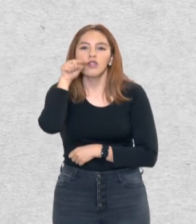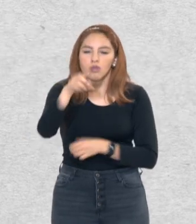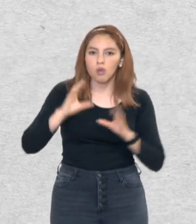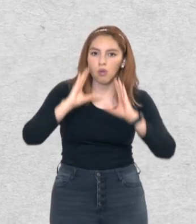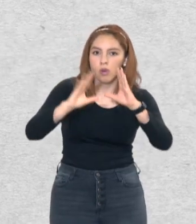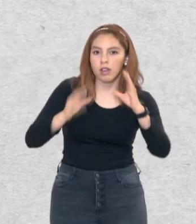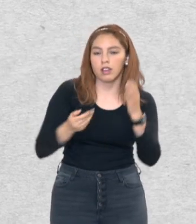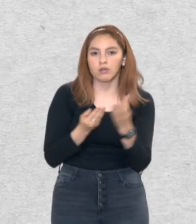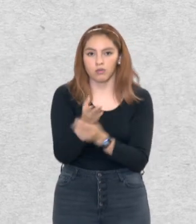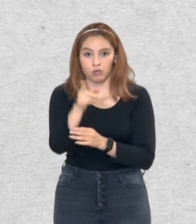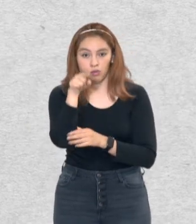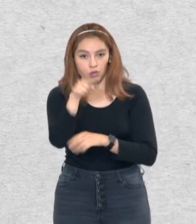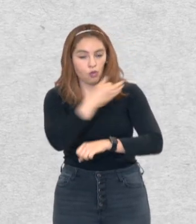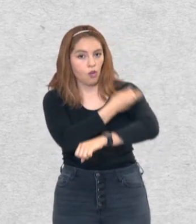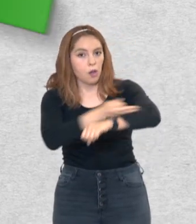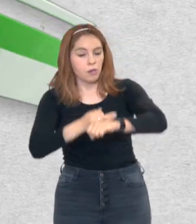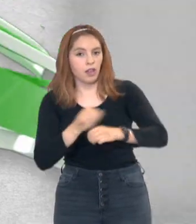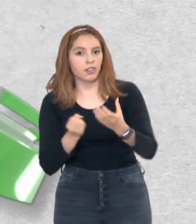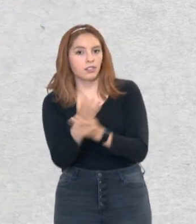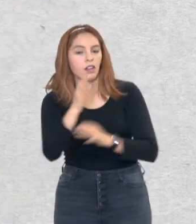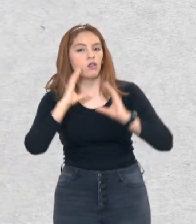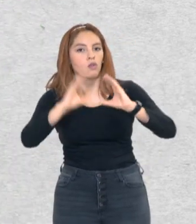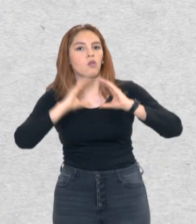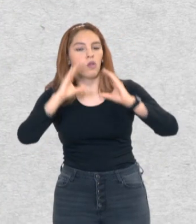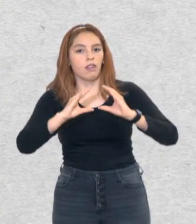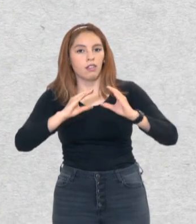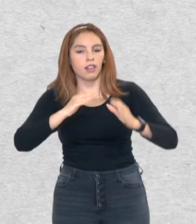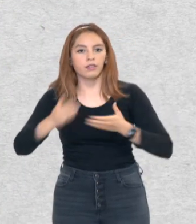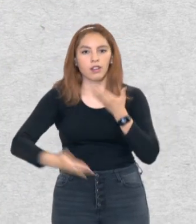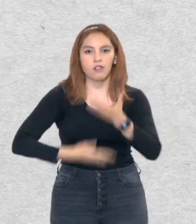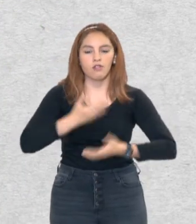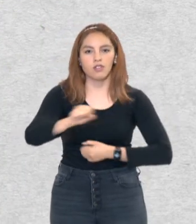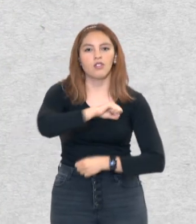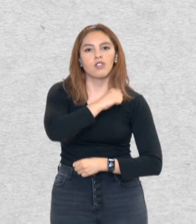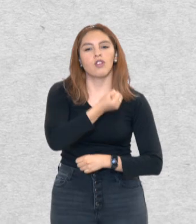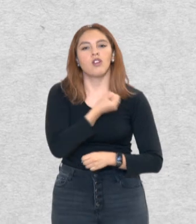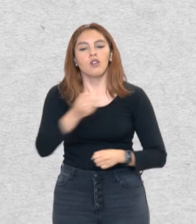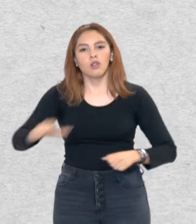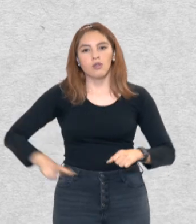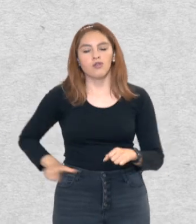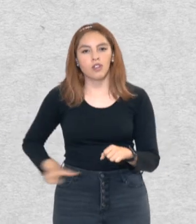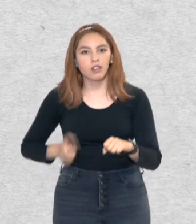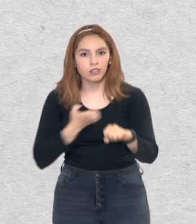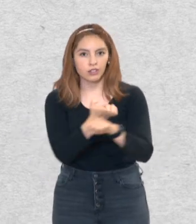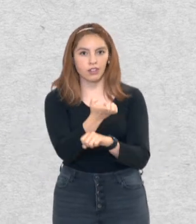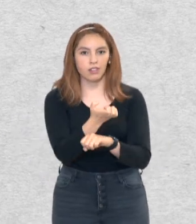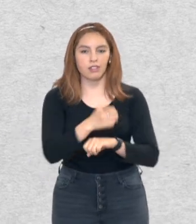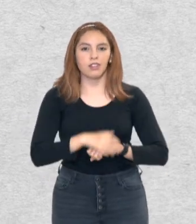familia. Si sales, cuídate. Servicios de Salud. Gobierno del Estado.